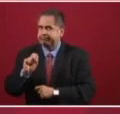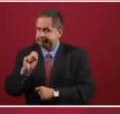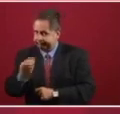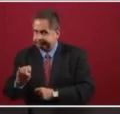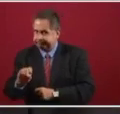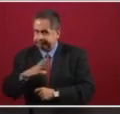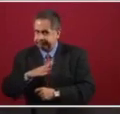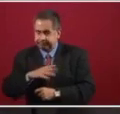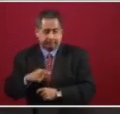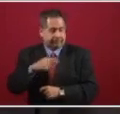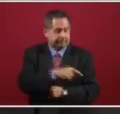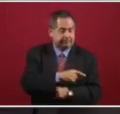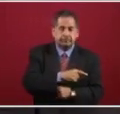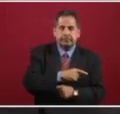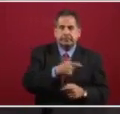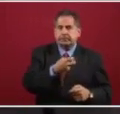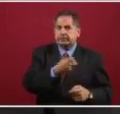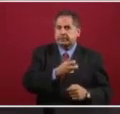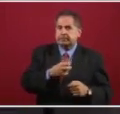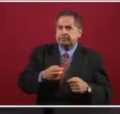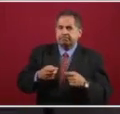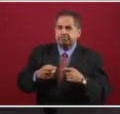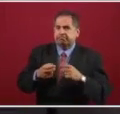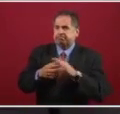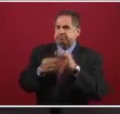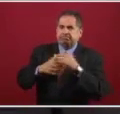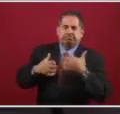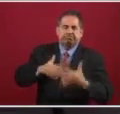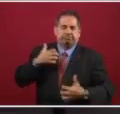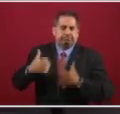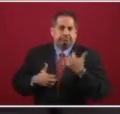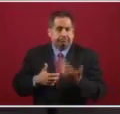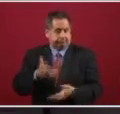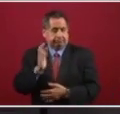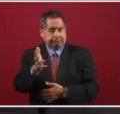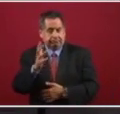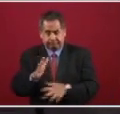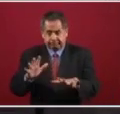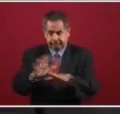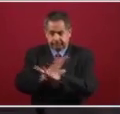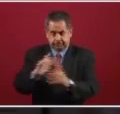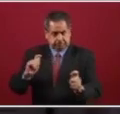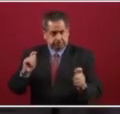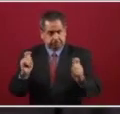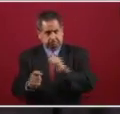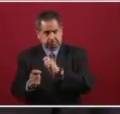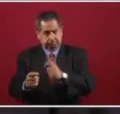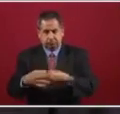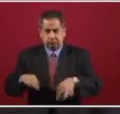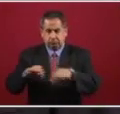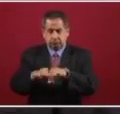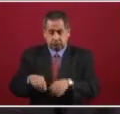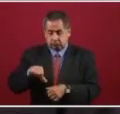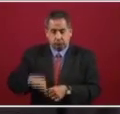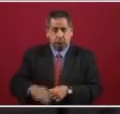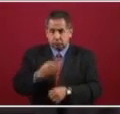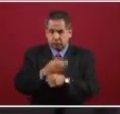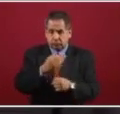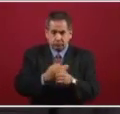Pero sí se están llevando a cabo cambios importantes. Este mismo